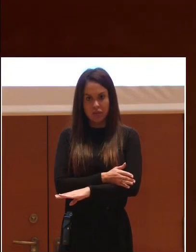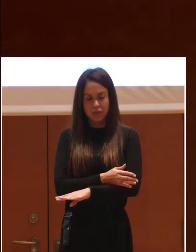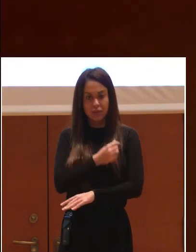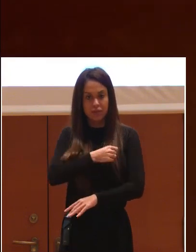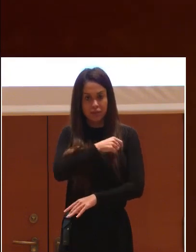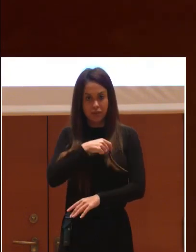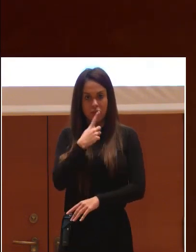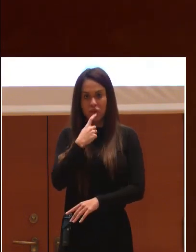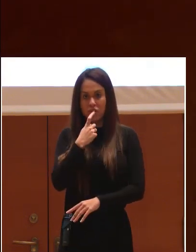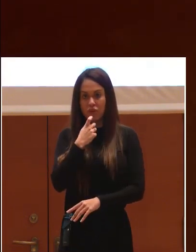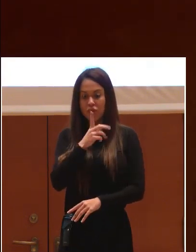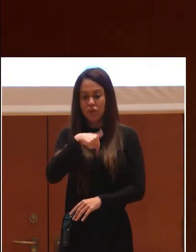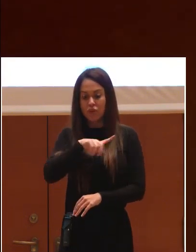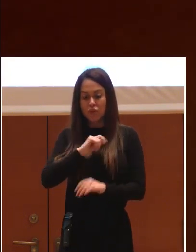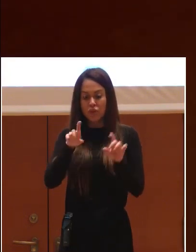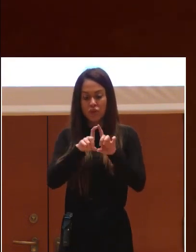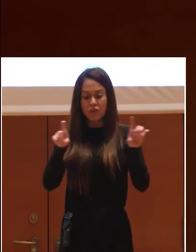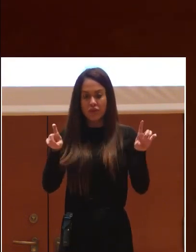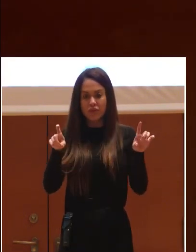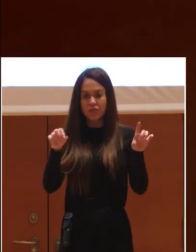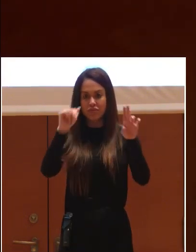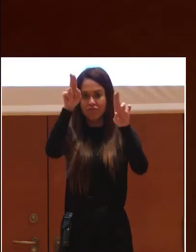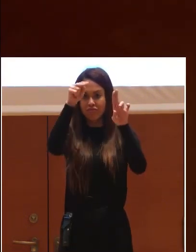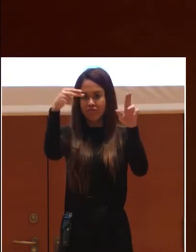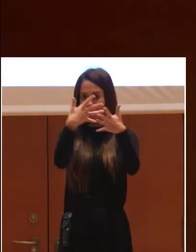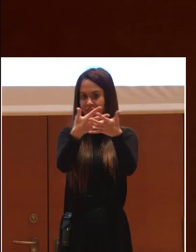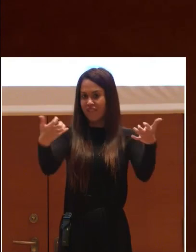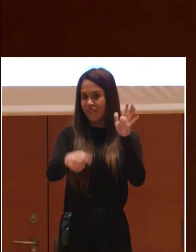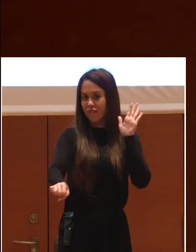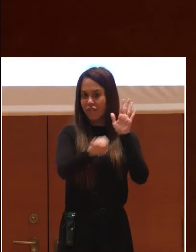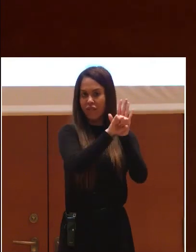importante y antes de terminar